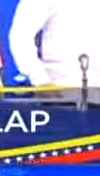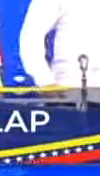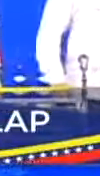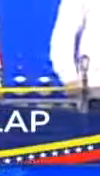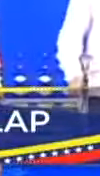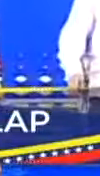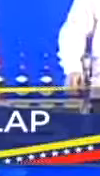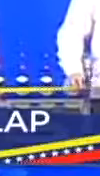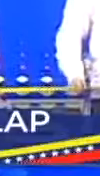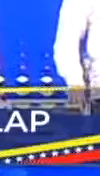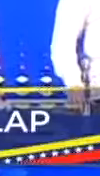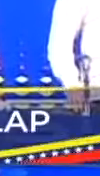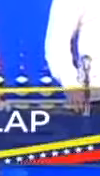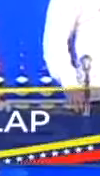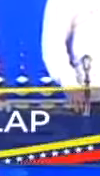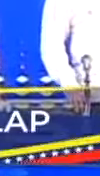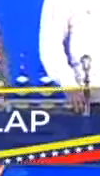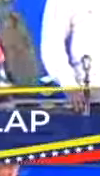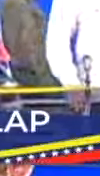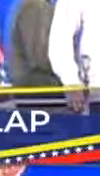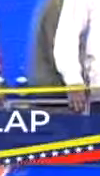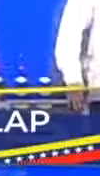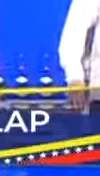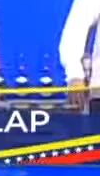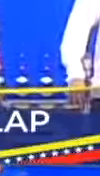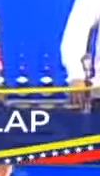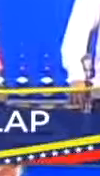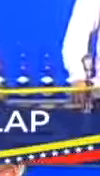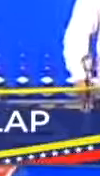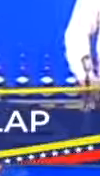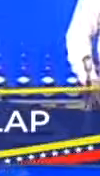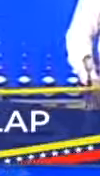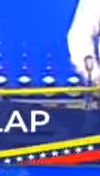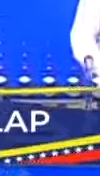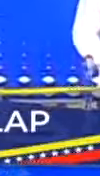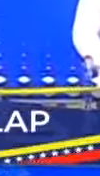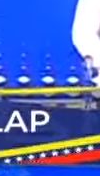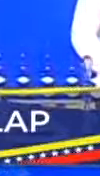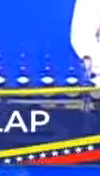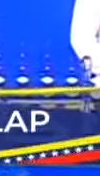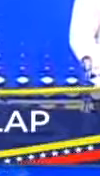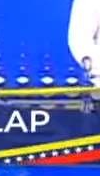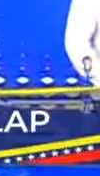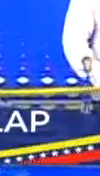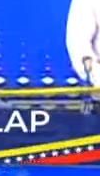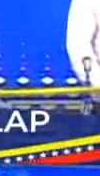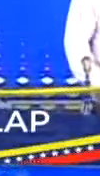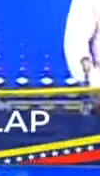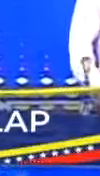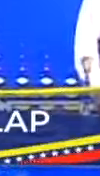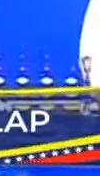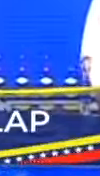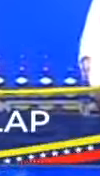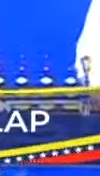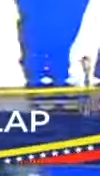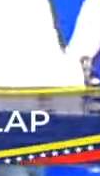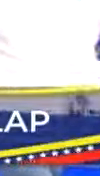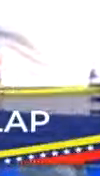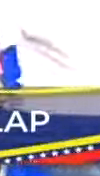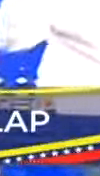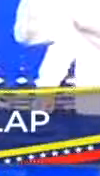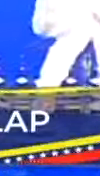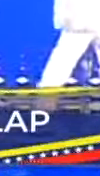la emoción, la alegría, carteles, pancartas, con felicitaciones de los distintos clubs de todo el país. Vemos del